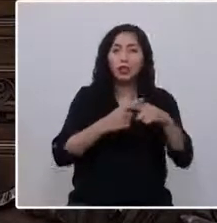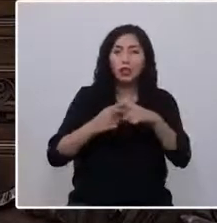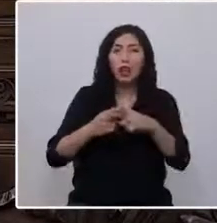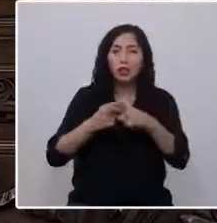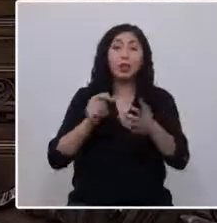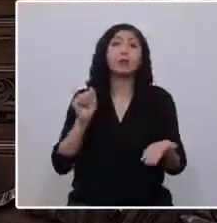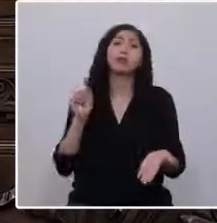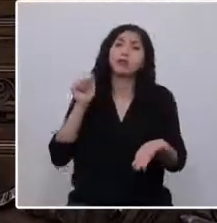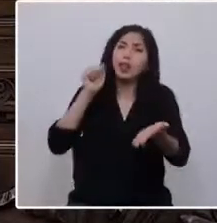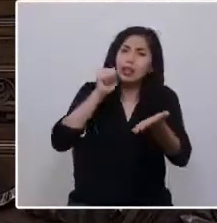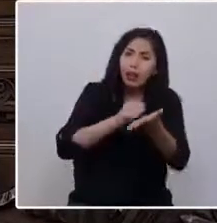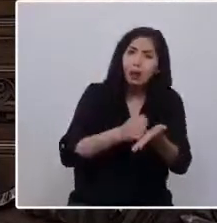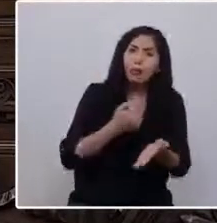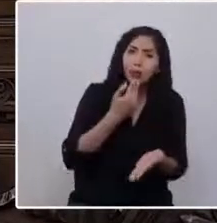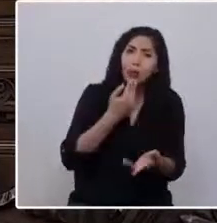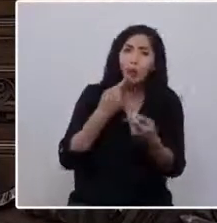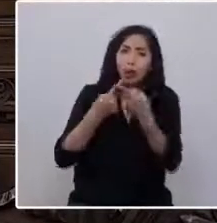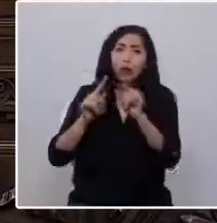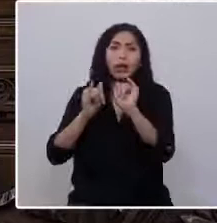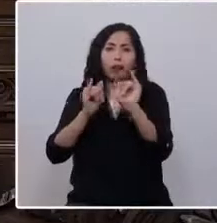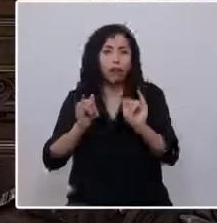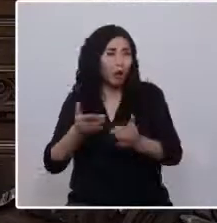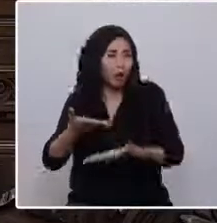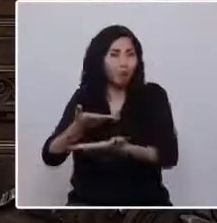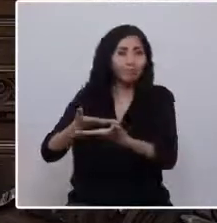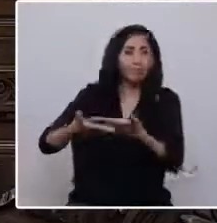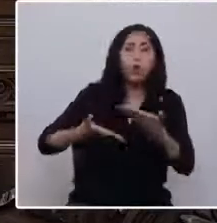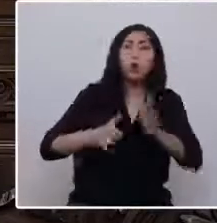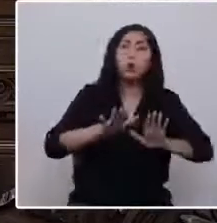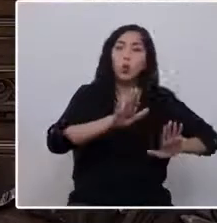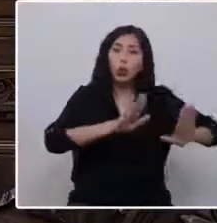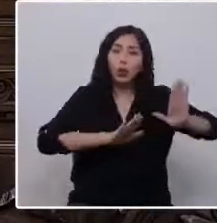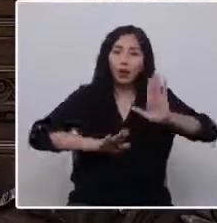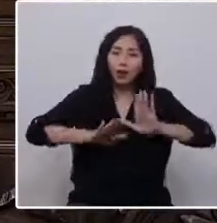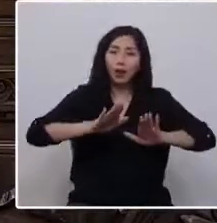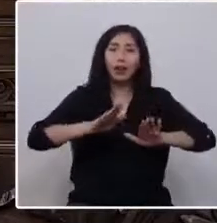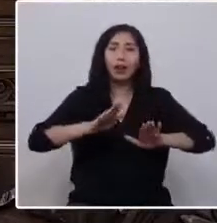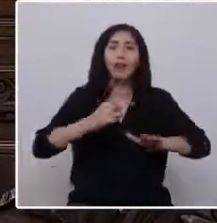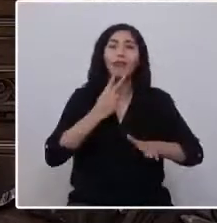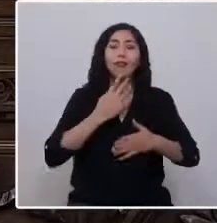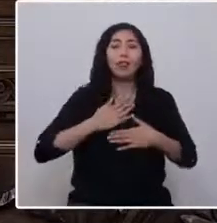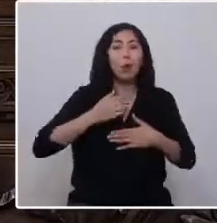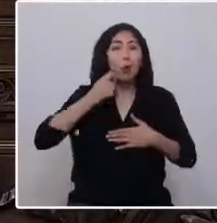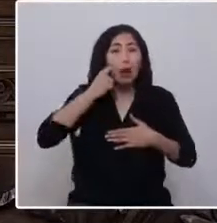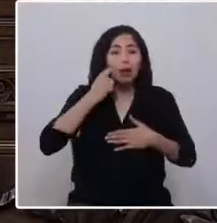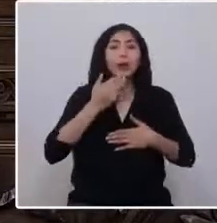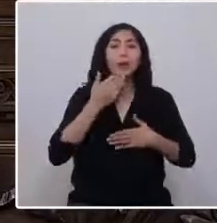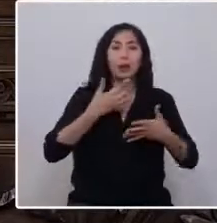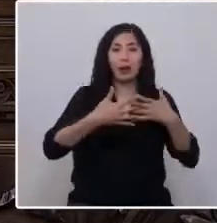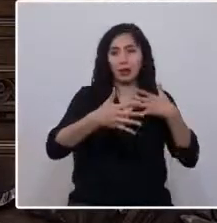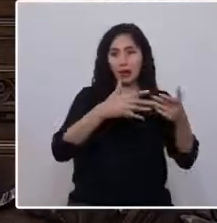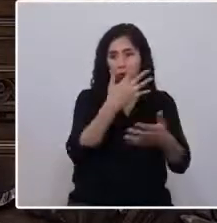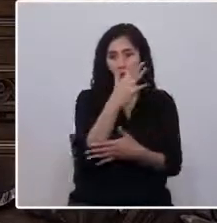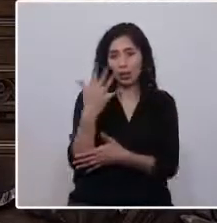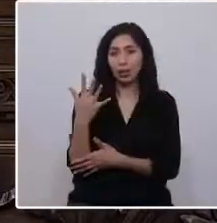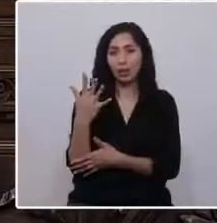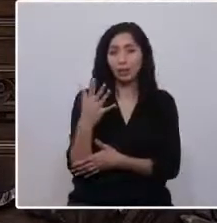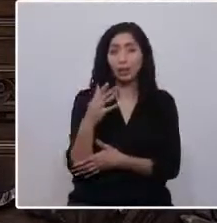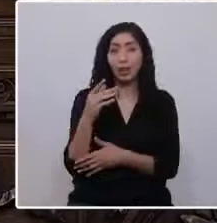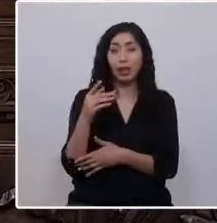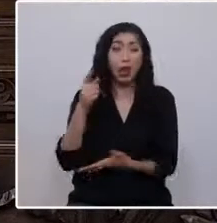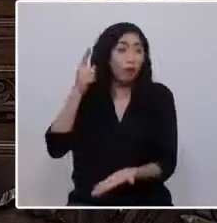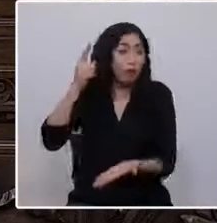por otro modo de convivir cuidar y preservar la vida humana y la naturaleza es una obligación de todo es